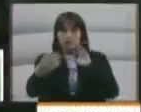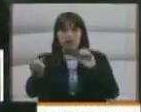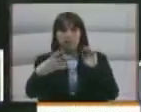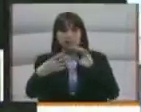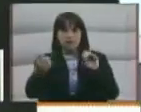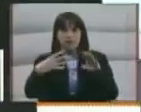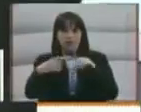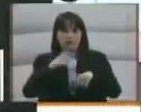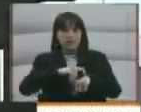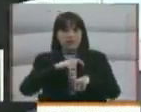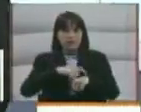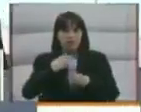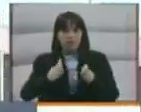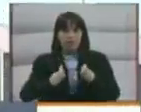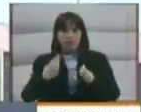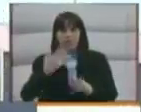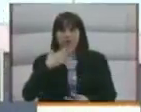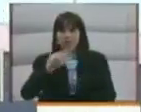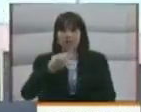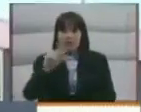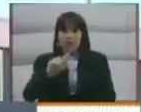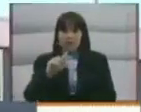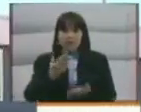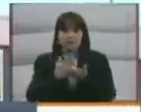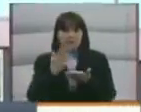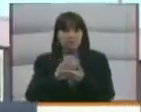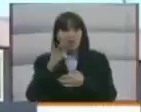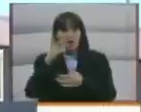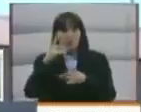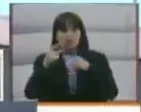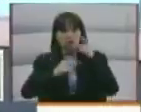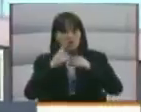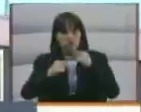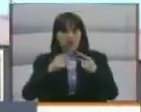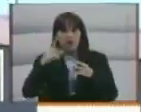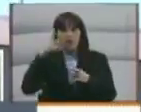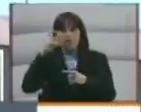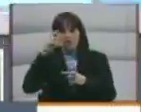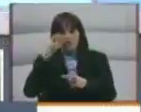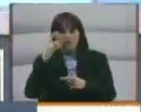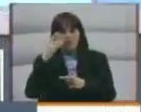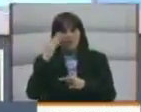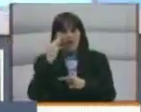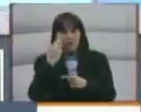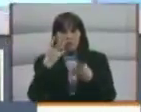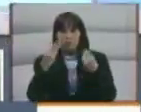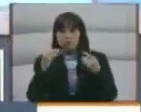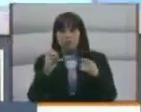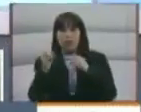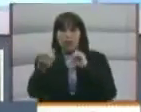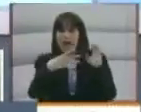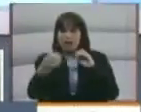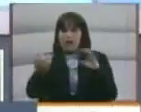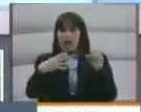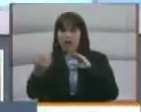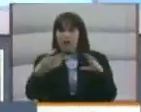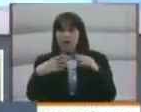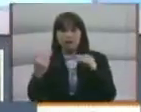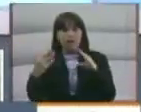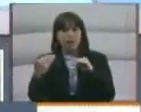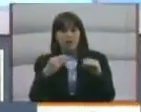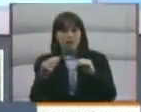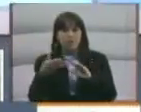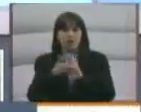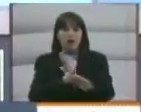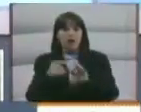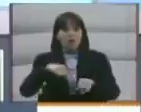tiempo real. Cada vez somos más en Twitter, en Facebook y en Instagram los que conversamos en esta hora